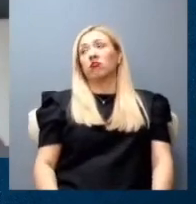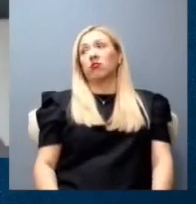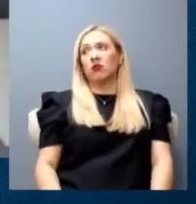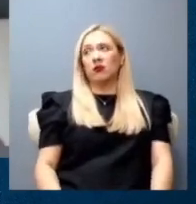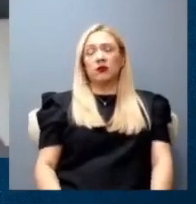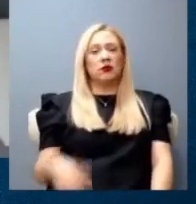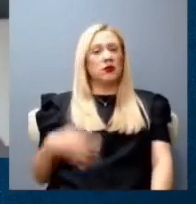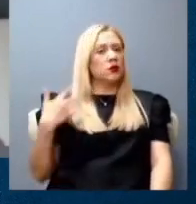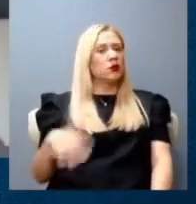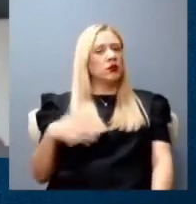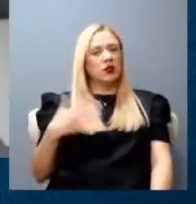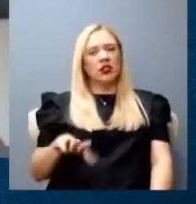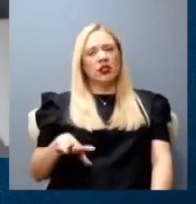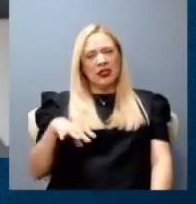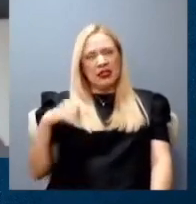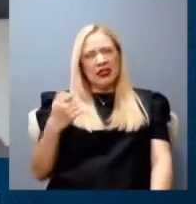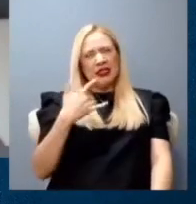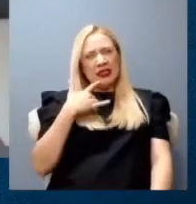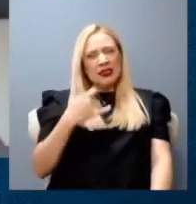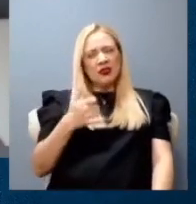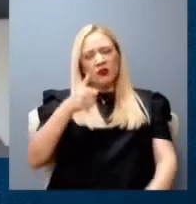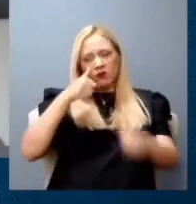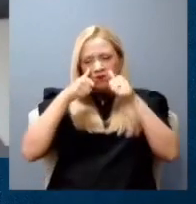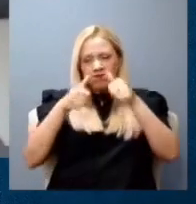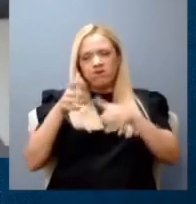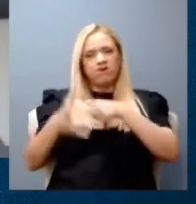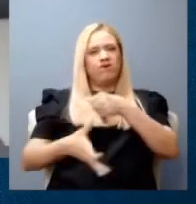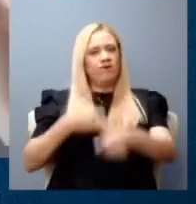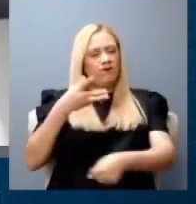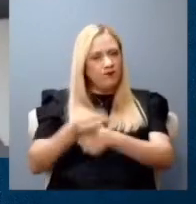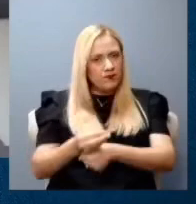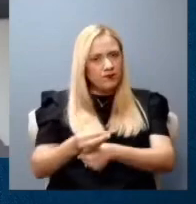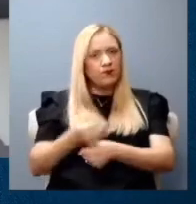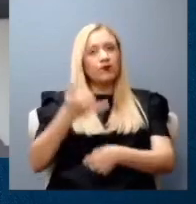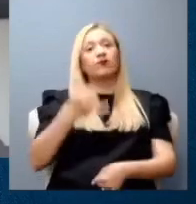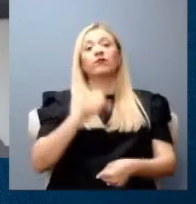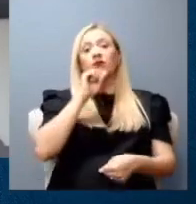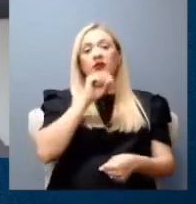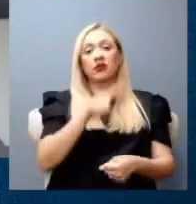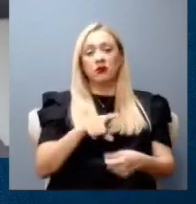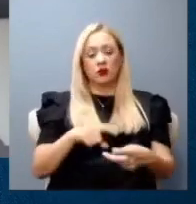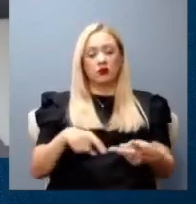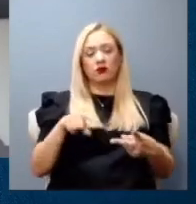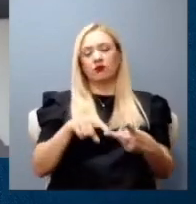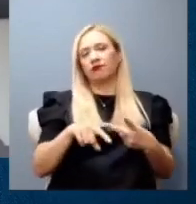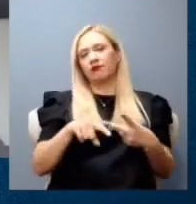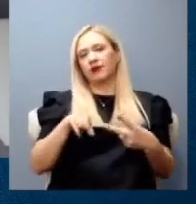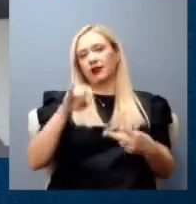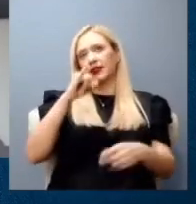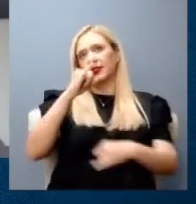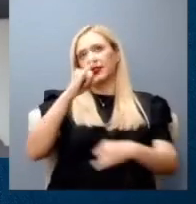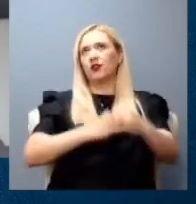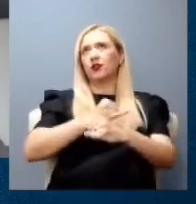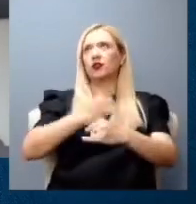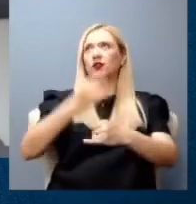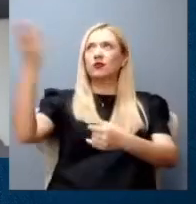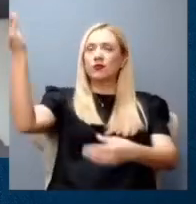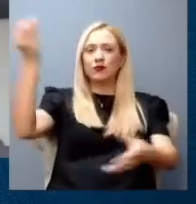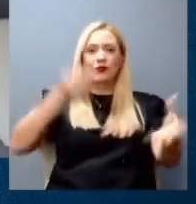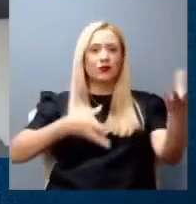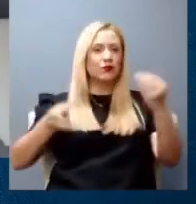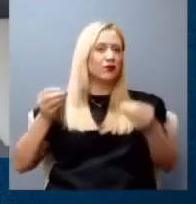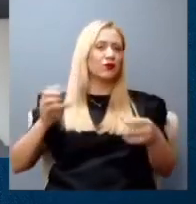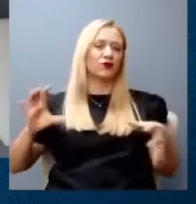hecho importantes esfuerzos de atención y reparación a víctimas y también se nutre de la experiencia internacional. Es un sistema integral